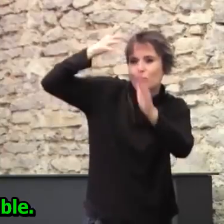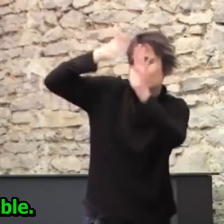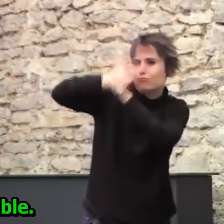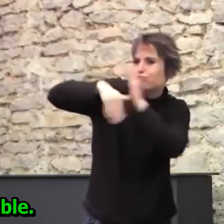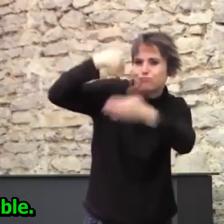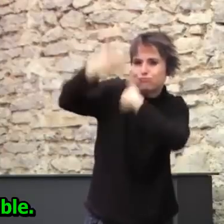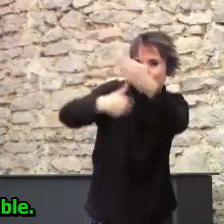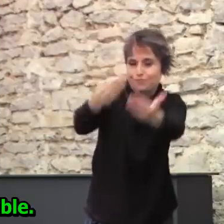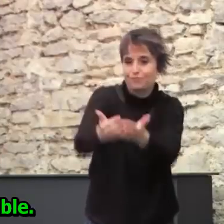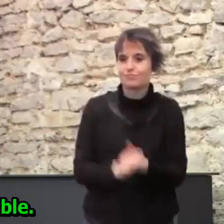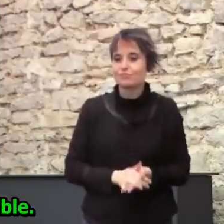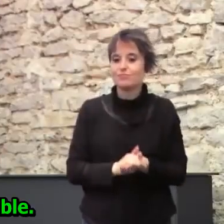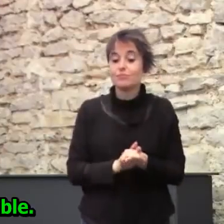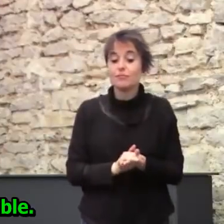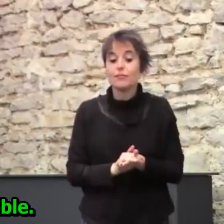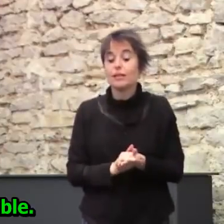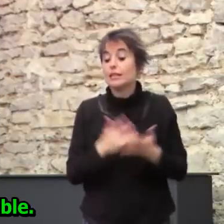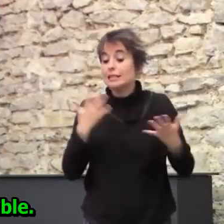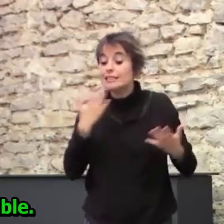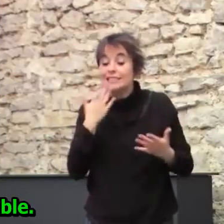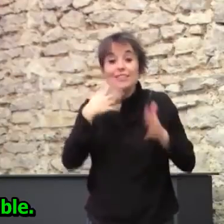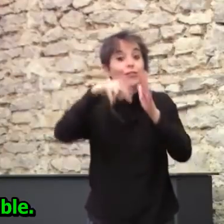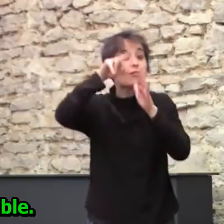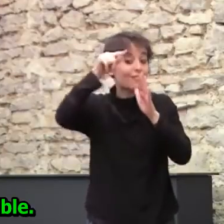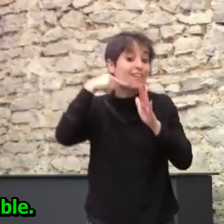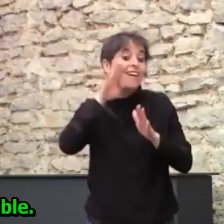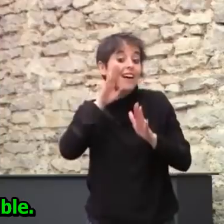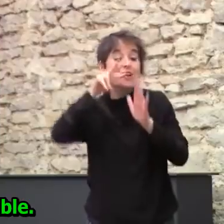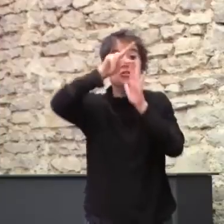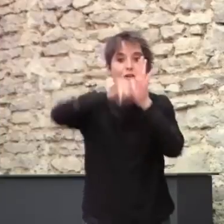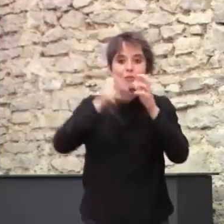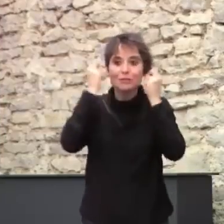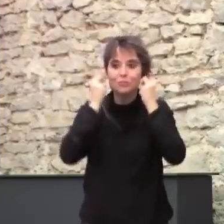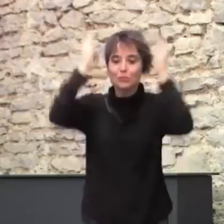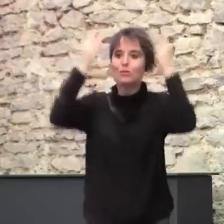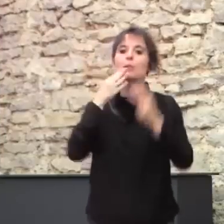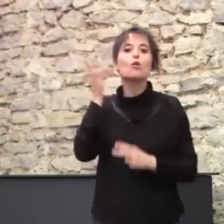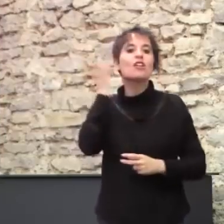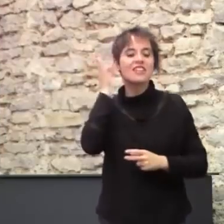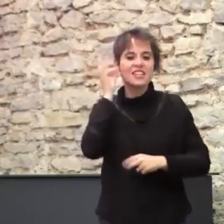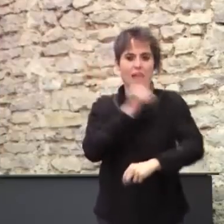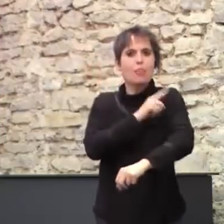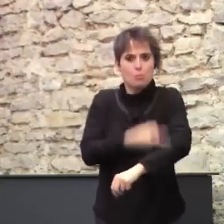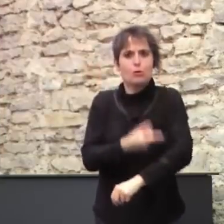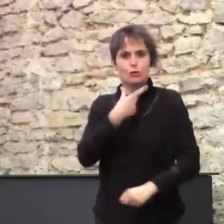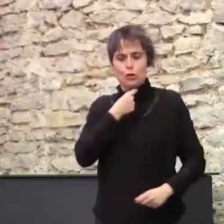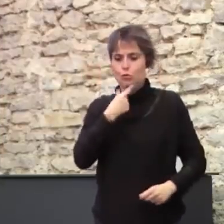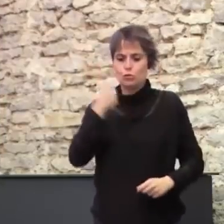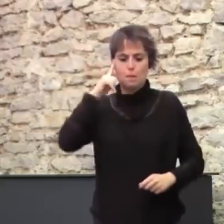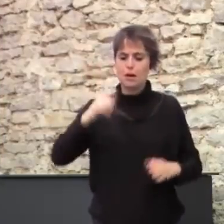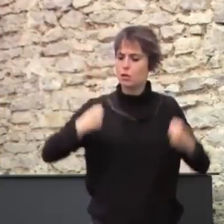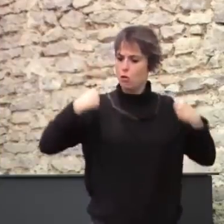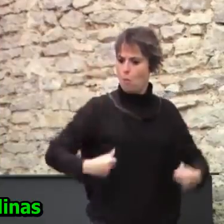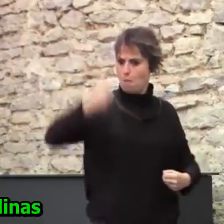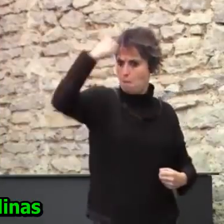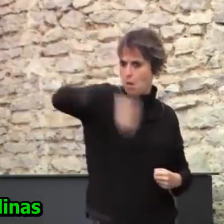impresionante, ¿no? El coste, además, de desobedecer estas normas es terrible, ¿no? Las niñas, por ejemplo, que les gustan los deportes son machunas